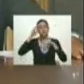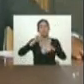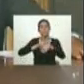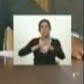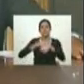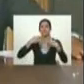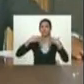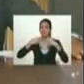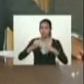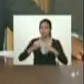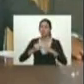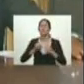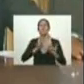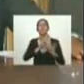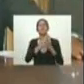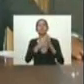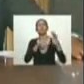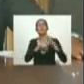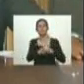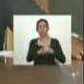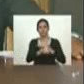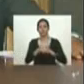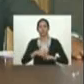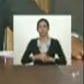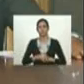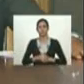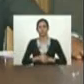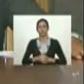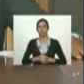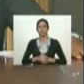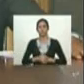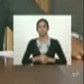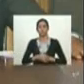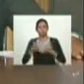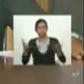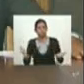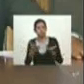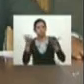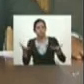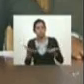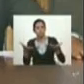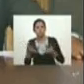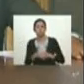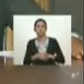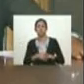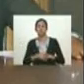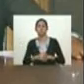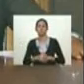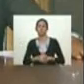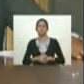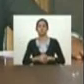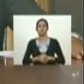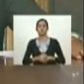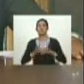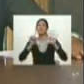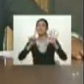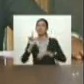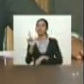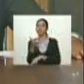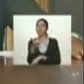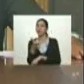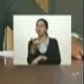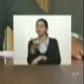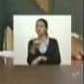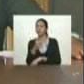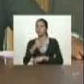de salud en Barrio adentro verdad impulsar el sexto grado productivo